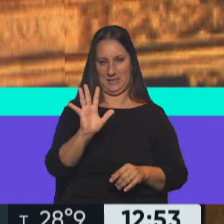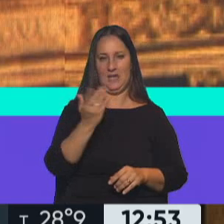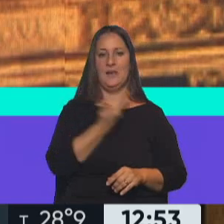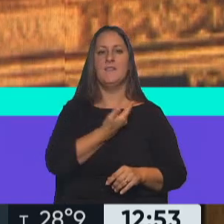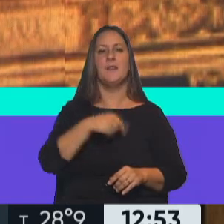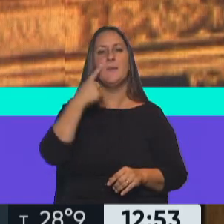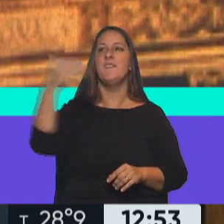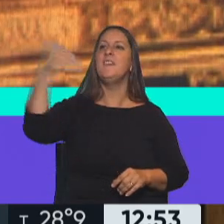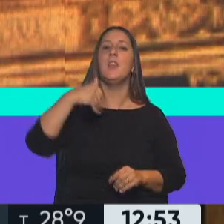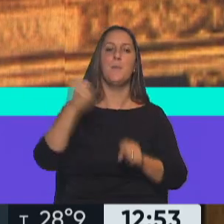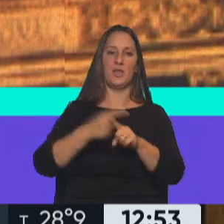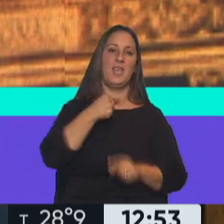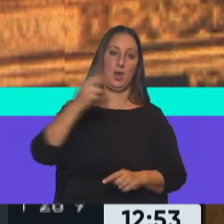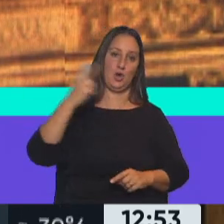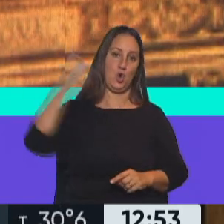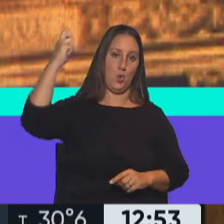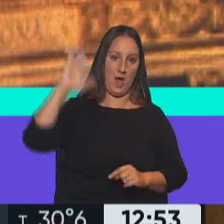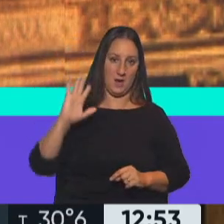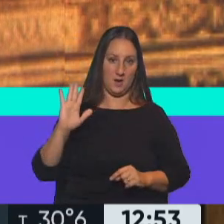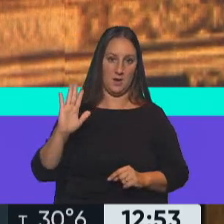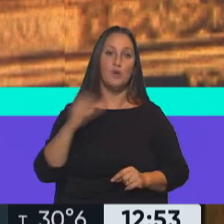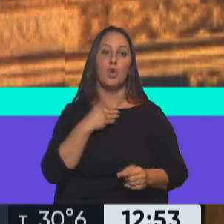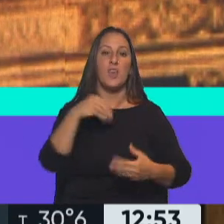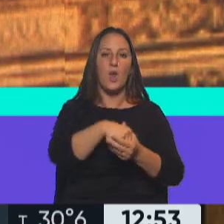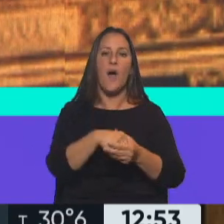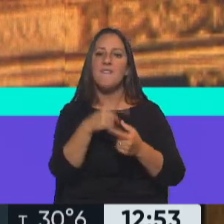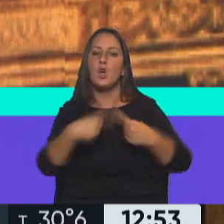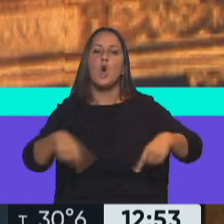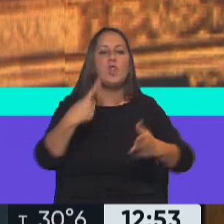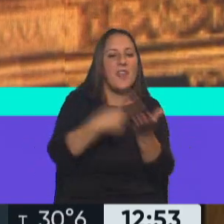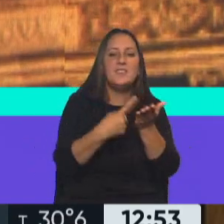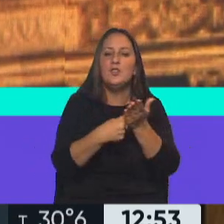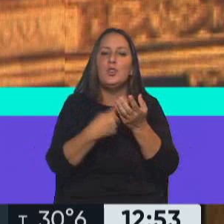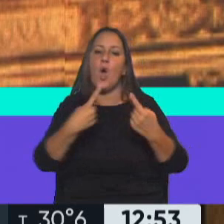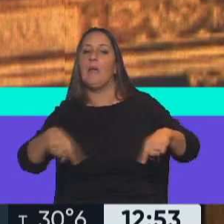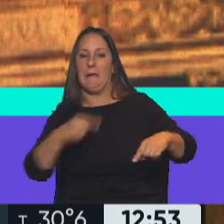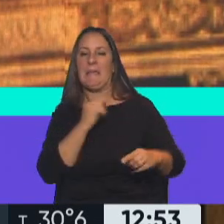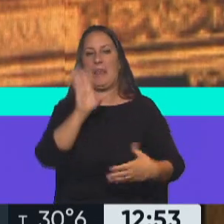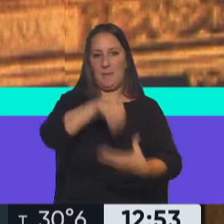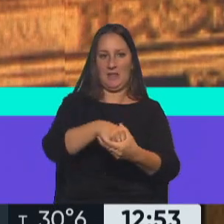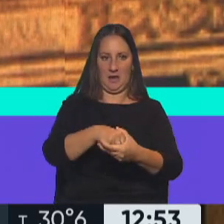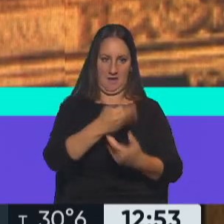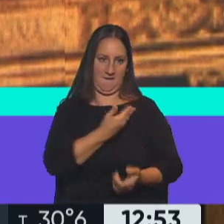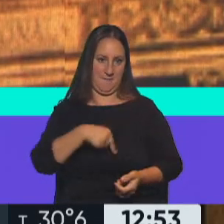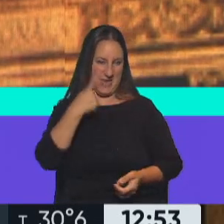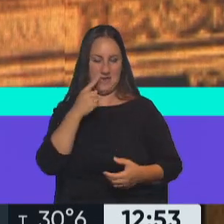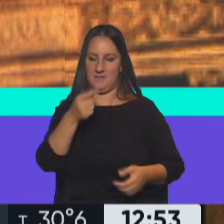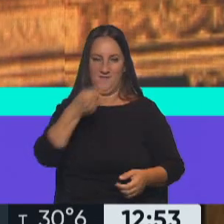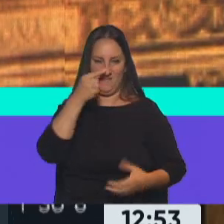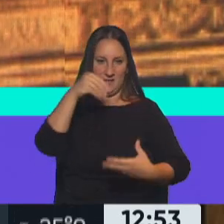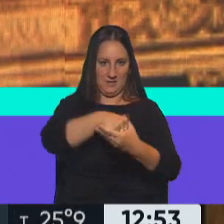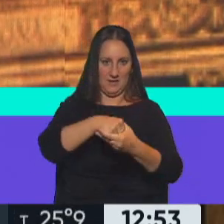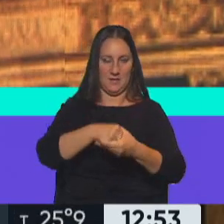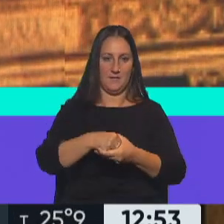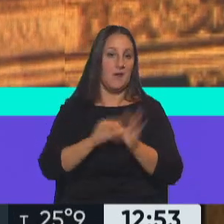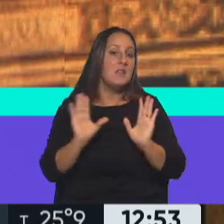Monetario viene para cobrar. Entonces dice, yo quiero meterme en tus decisiones, a ver cómo manejas la plata, cuánto me queda a mí para poder llevármela y poder